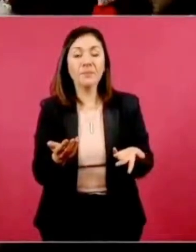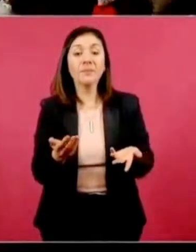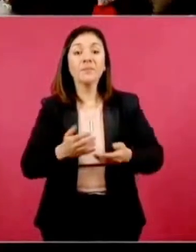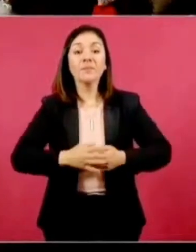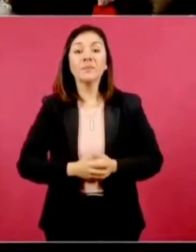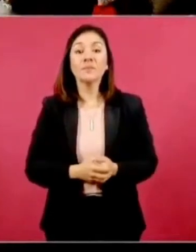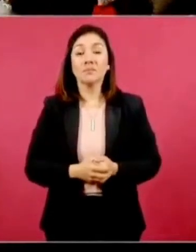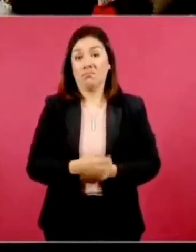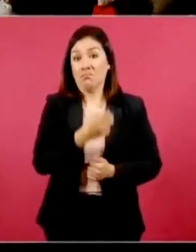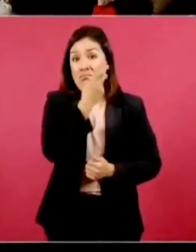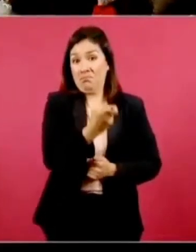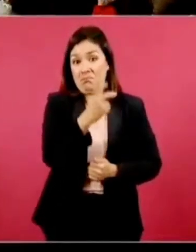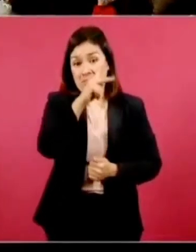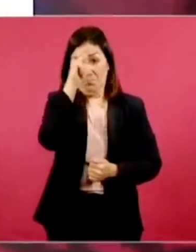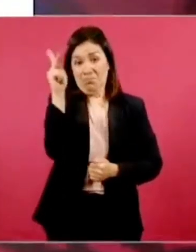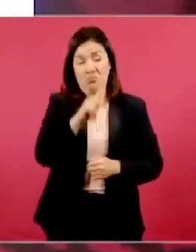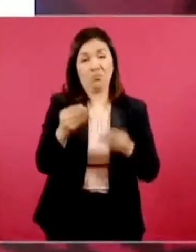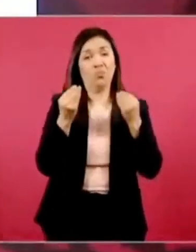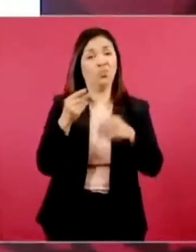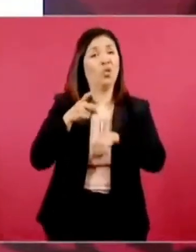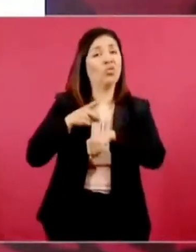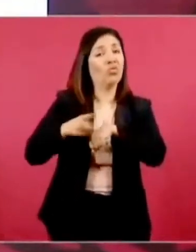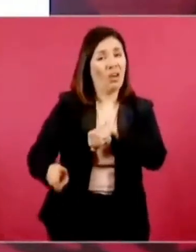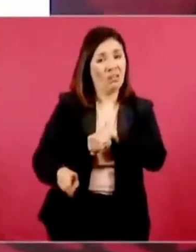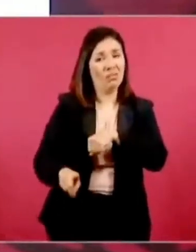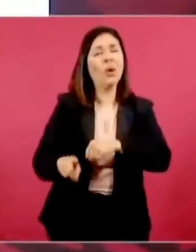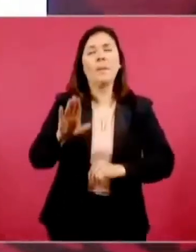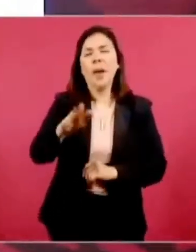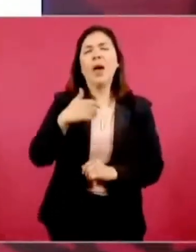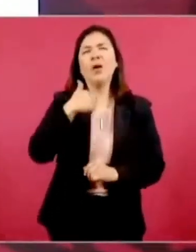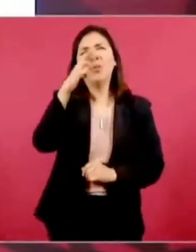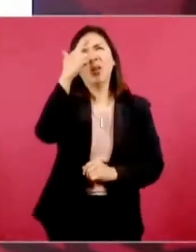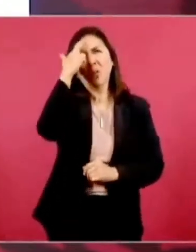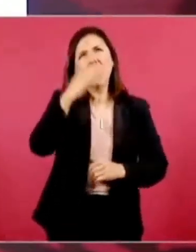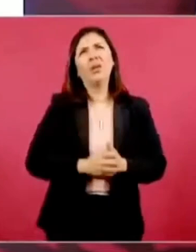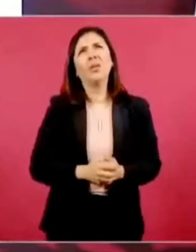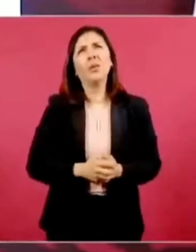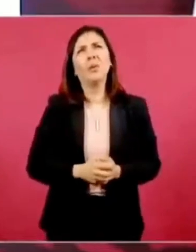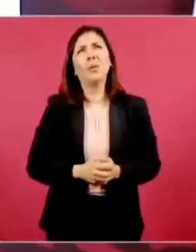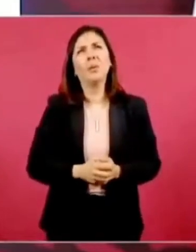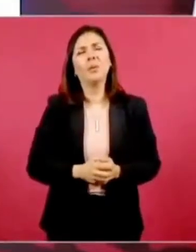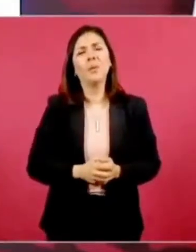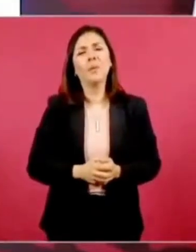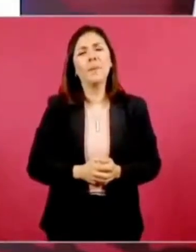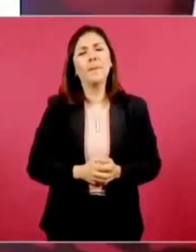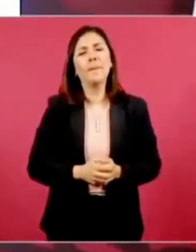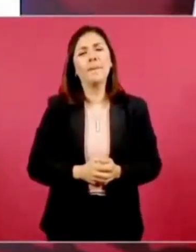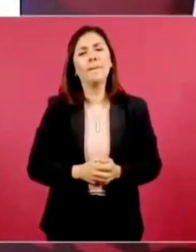porque dañan mucho. Yo recuerdo que en las memorias de Mitterrand